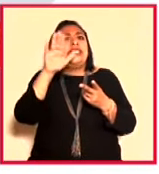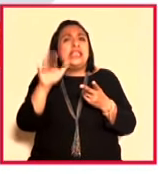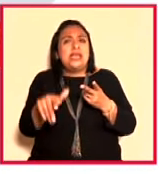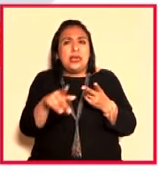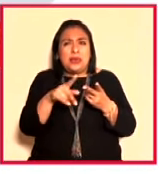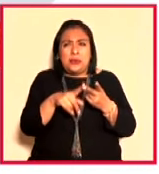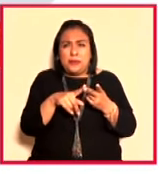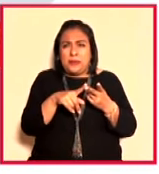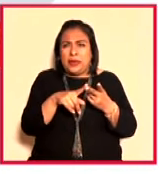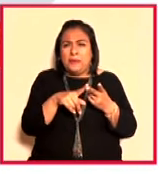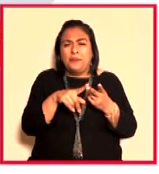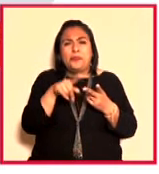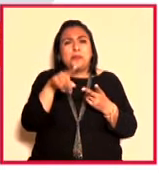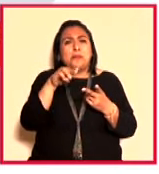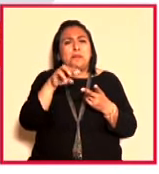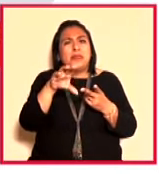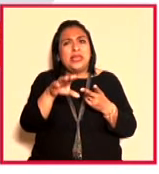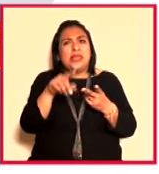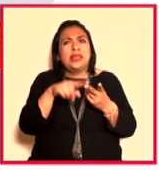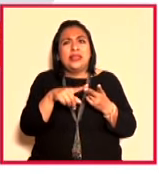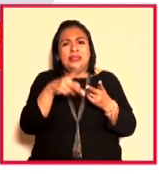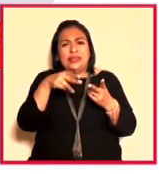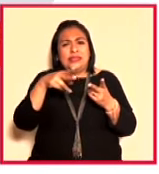Midnight Man en la serie